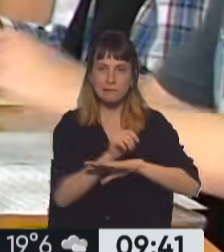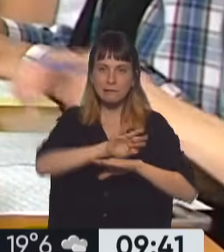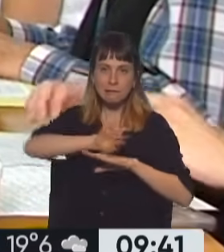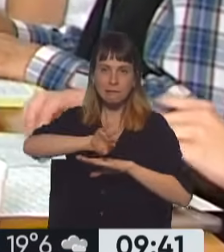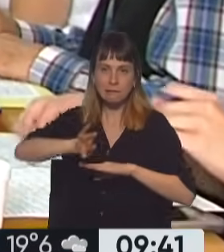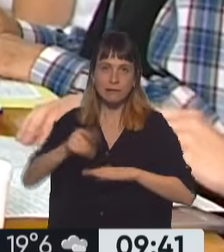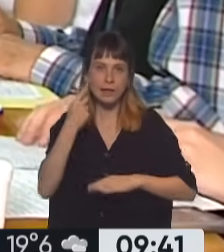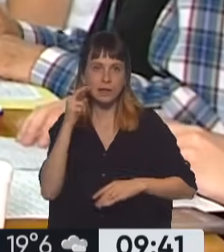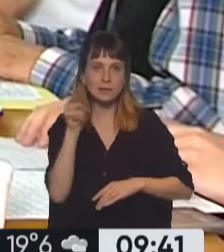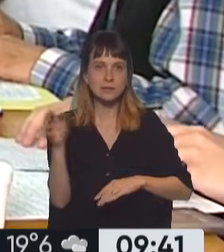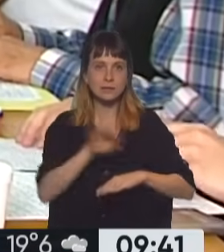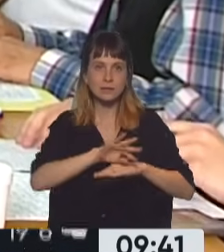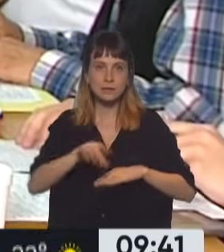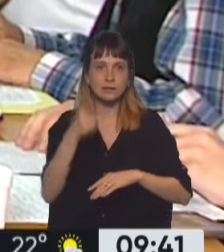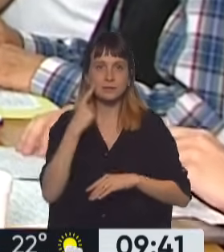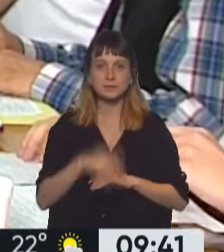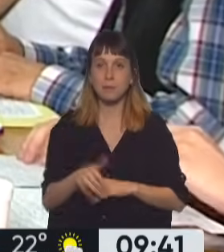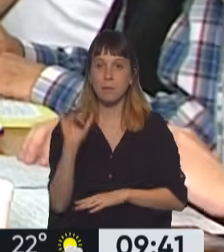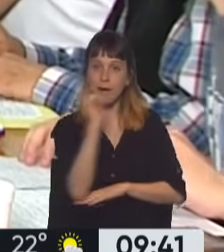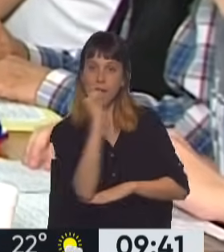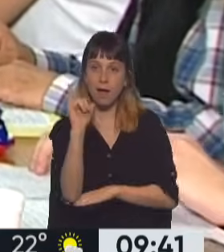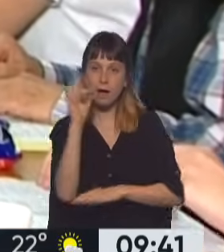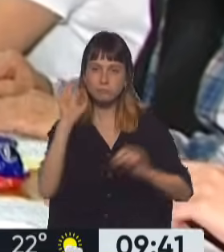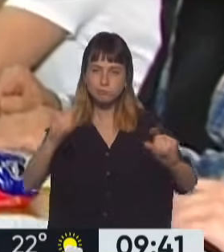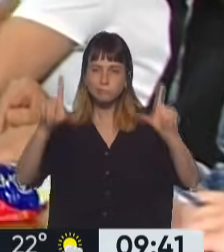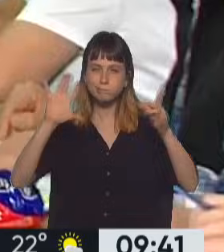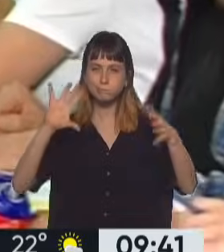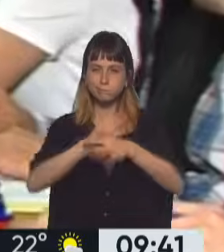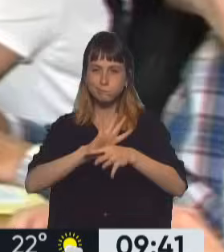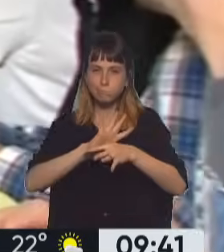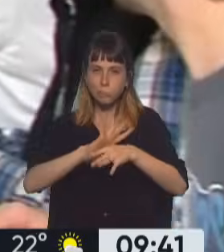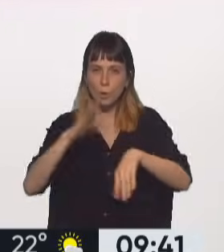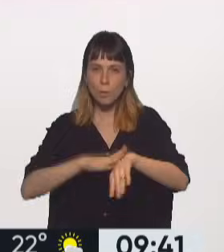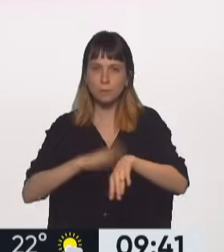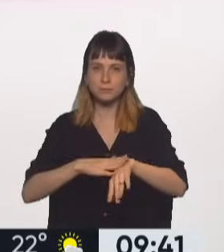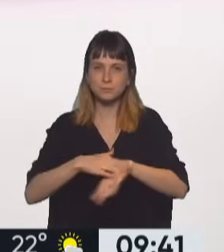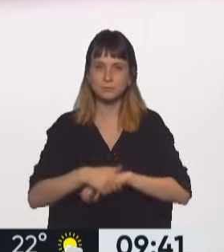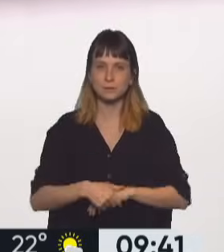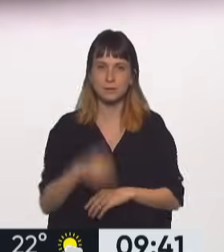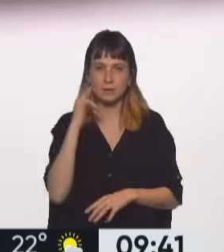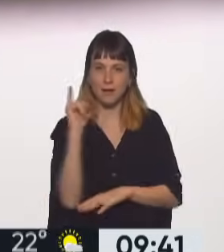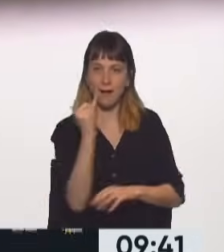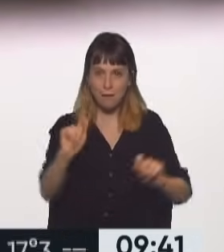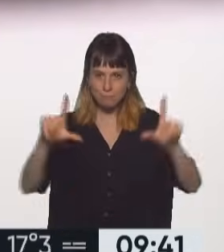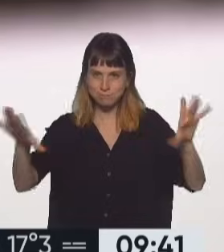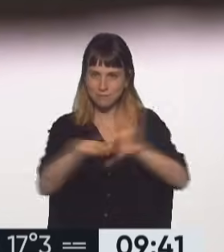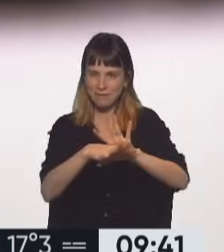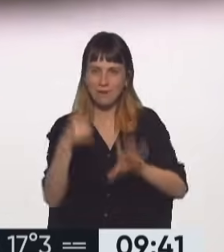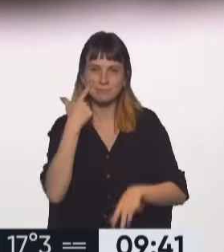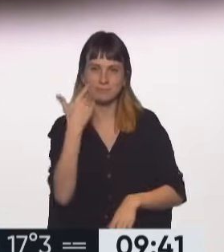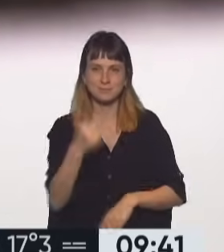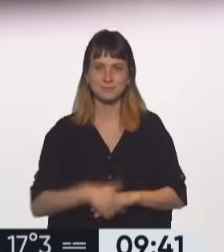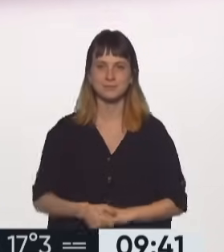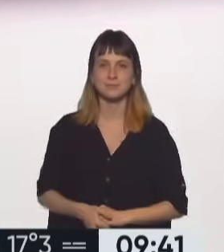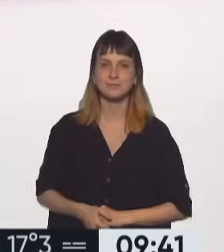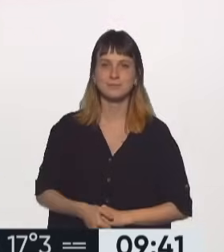la izquierda o hacia el costadito, como para que las cámaras puedan tomar el momento en el que el presidente, el otro señor de remera también. Ahí está. Ahí